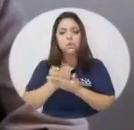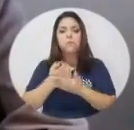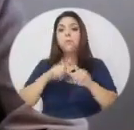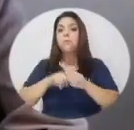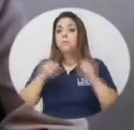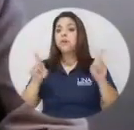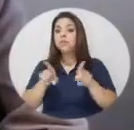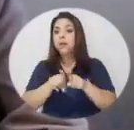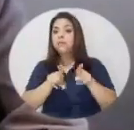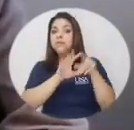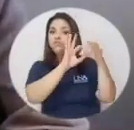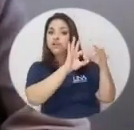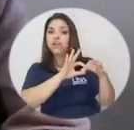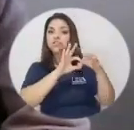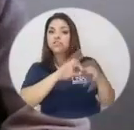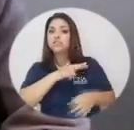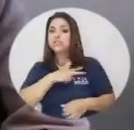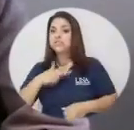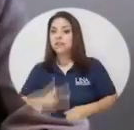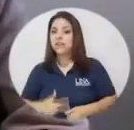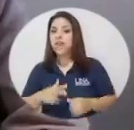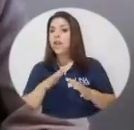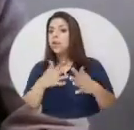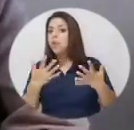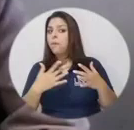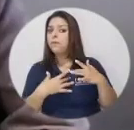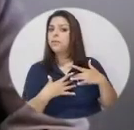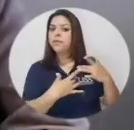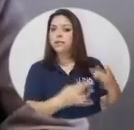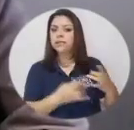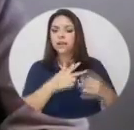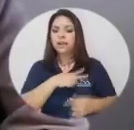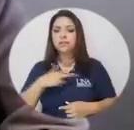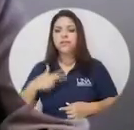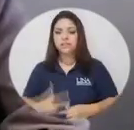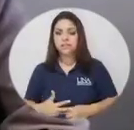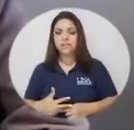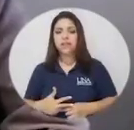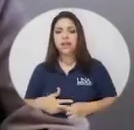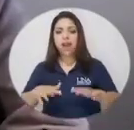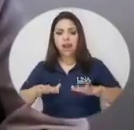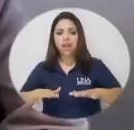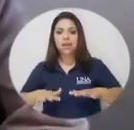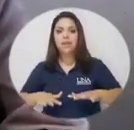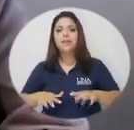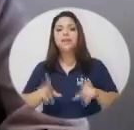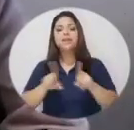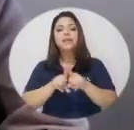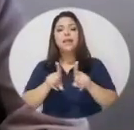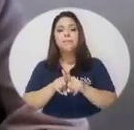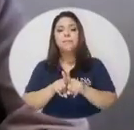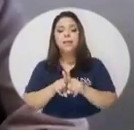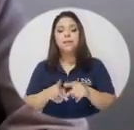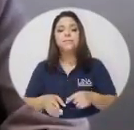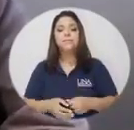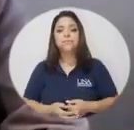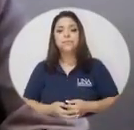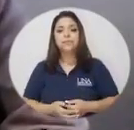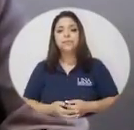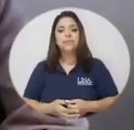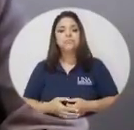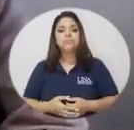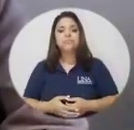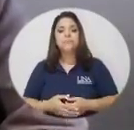políticos, económicos, pero también cuál es la relación con China y cómo se posiciona ante el interés chino en la región. Y un